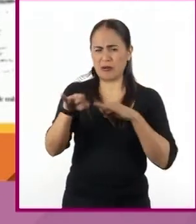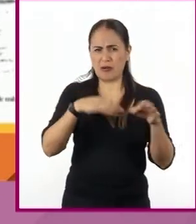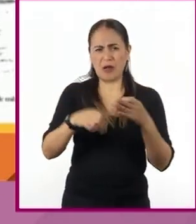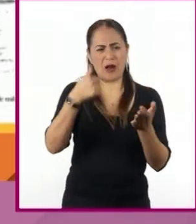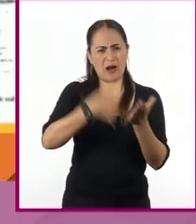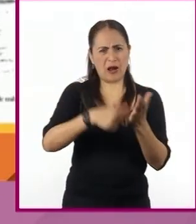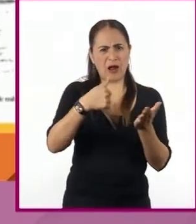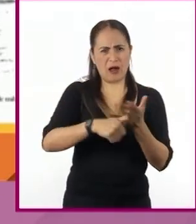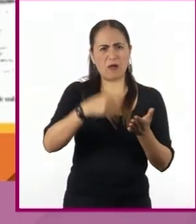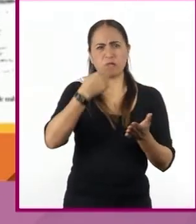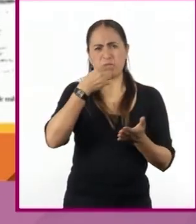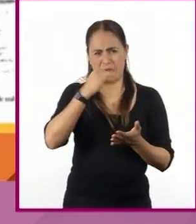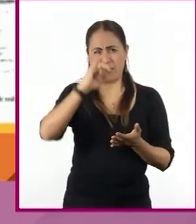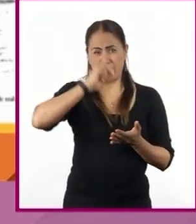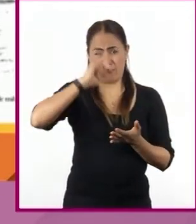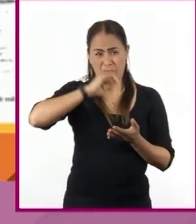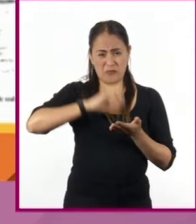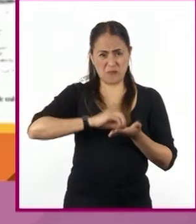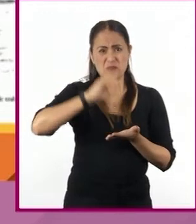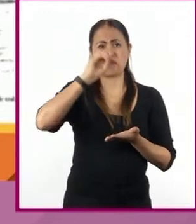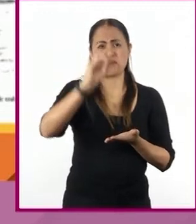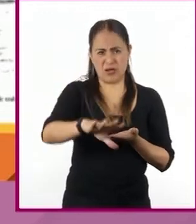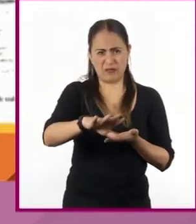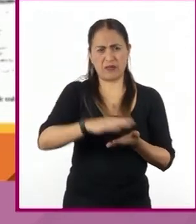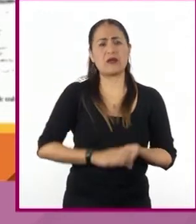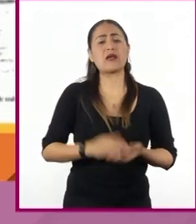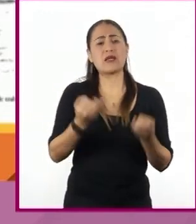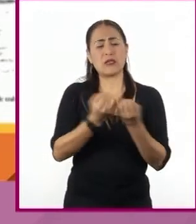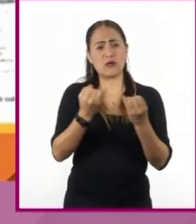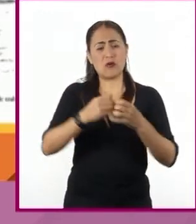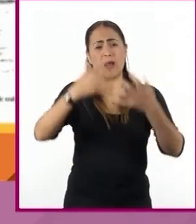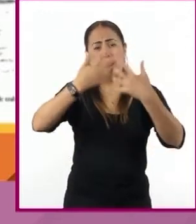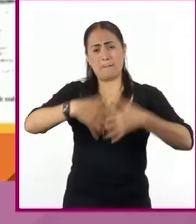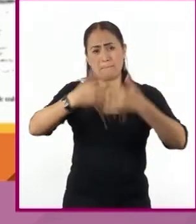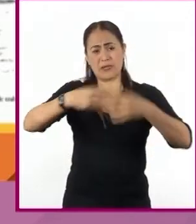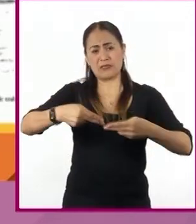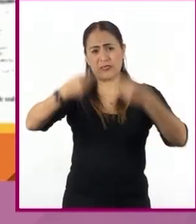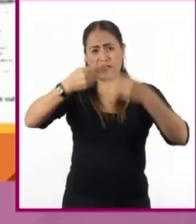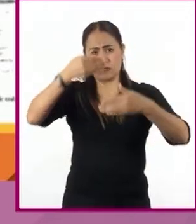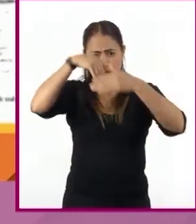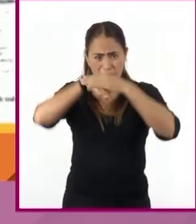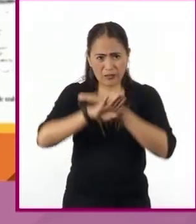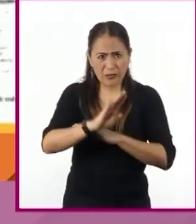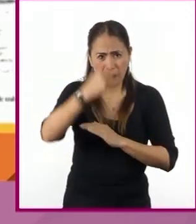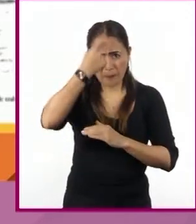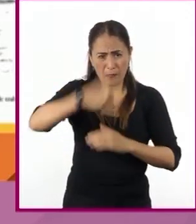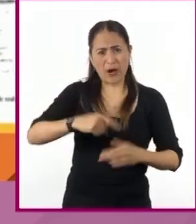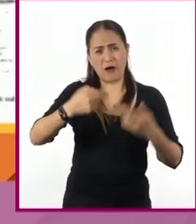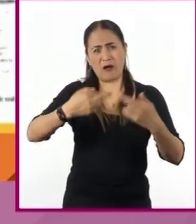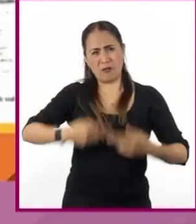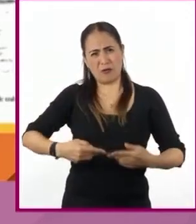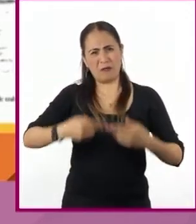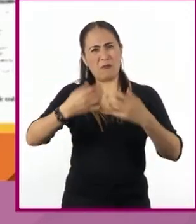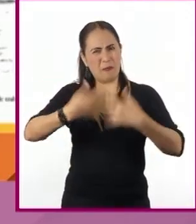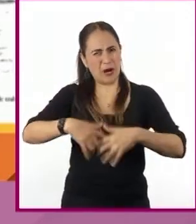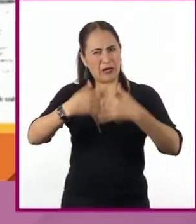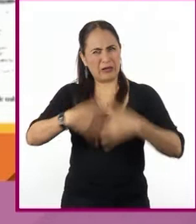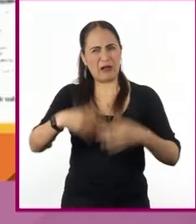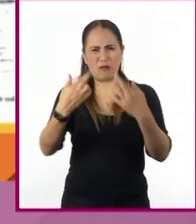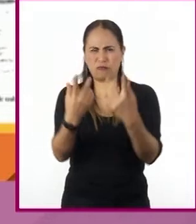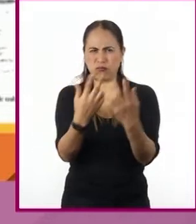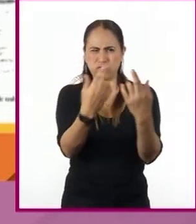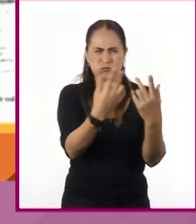sus patrones y entraron a las fábricas para destruir las nuevas máquinas tejedoras armados con